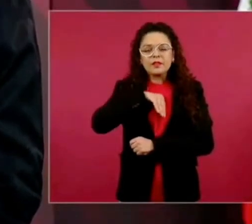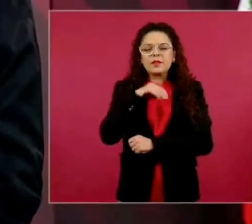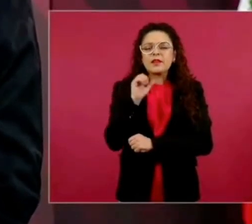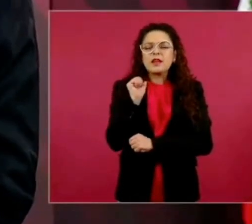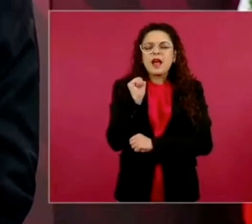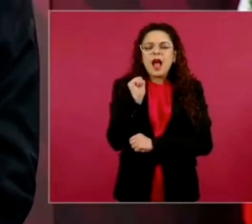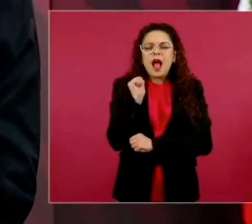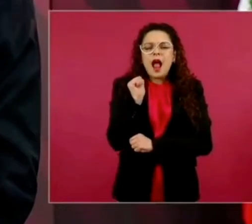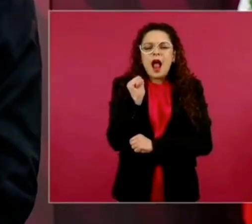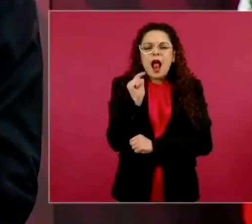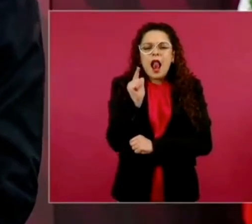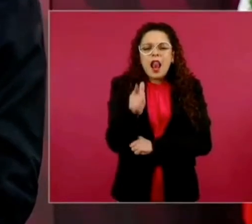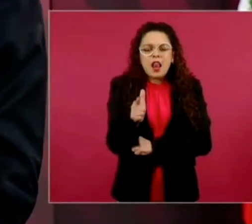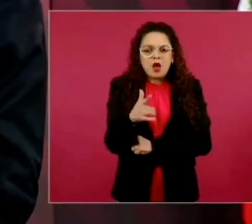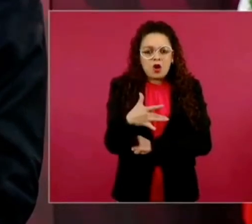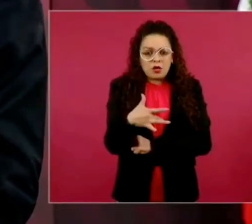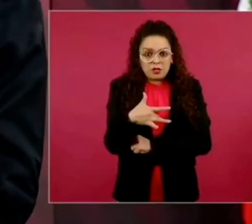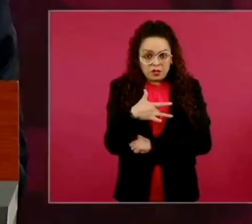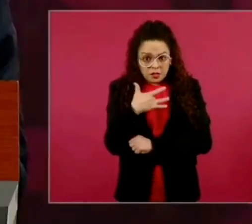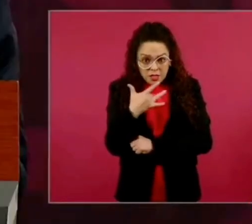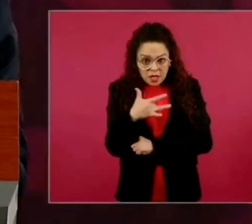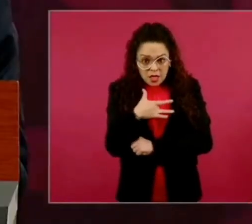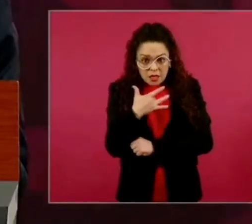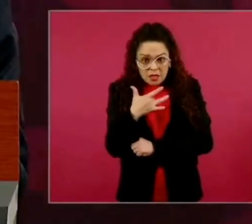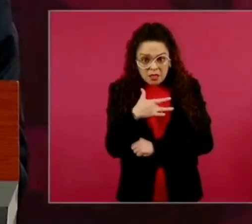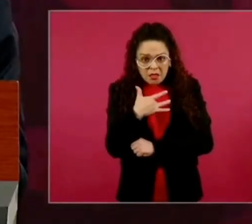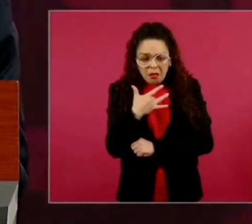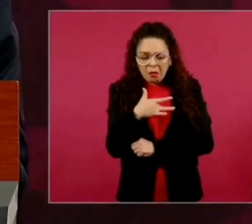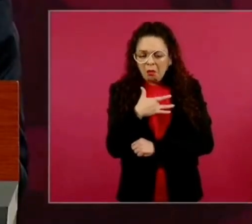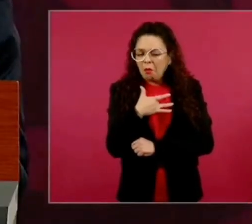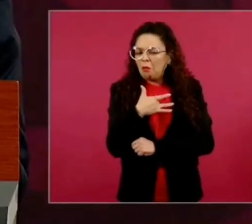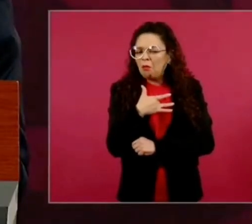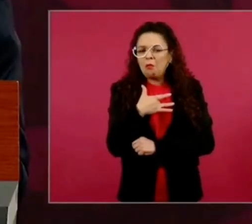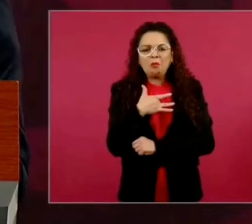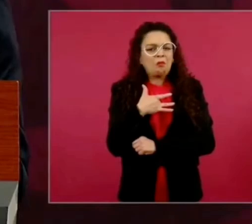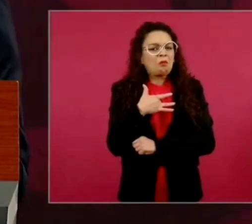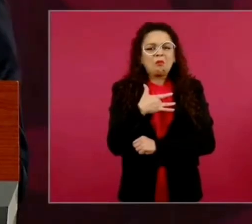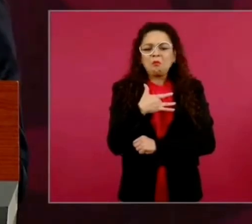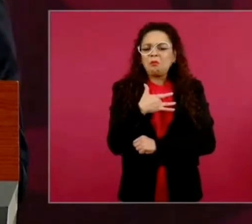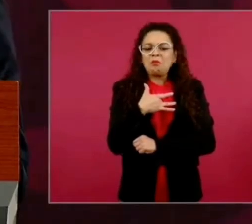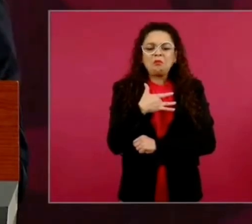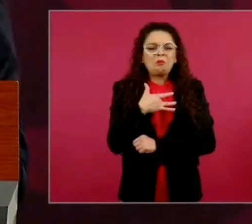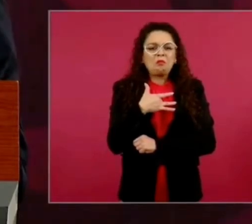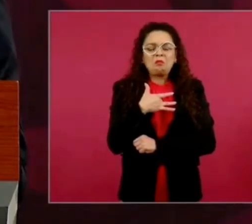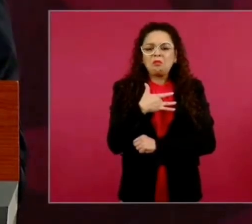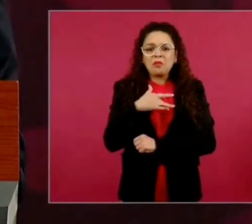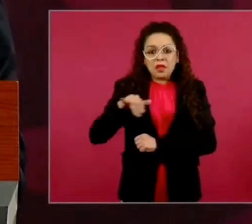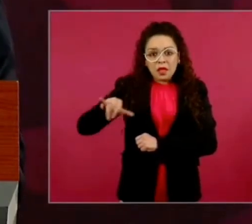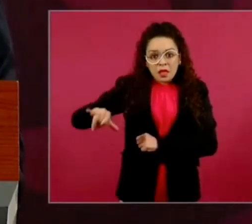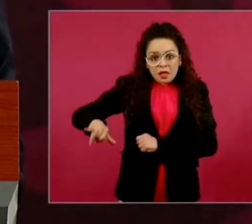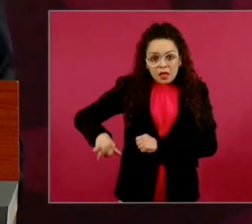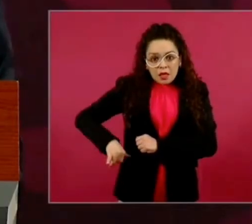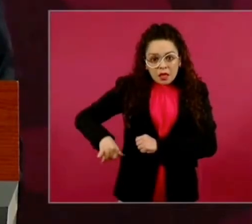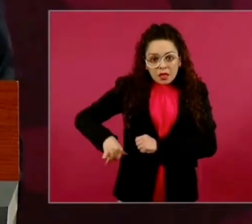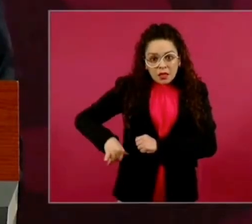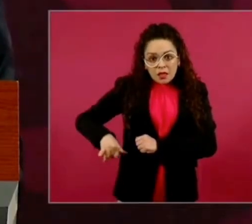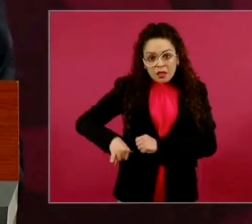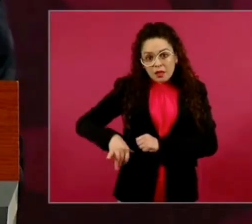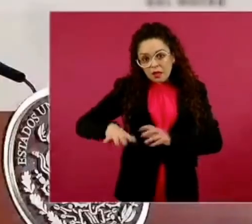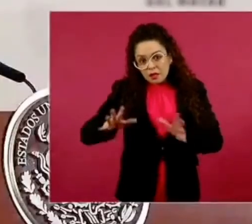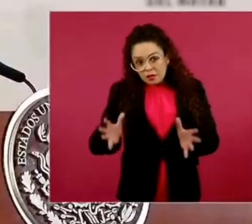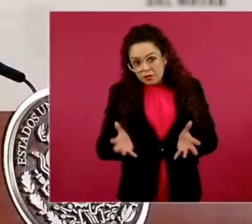ni menos procuran remediar las desgracias de los